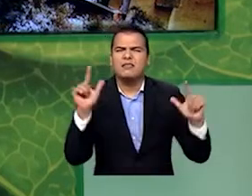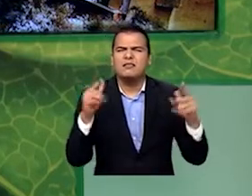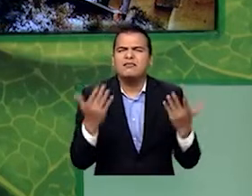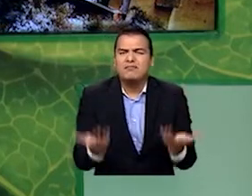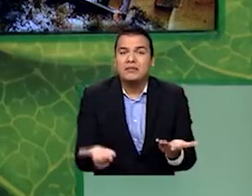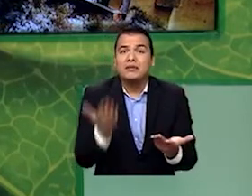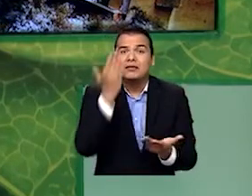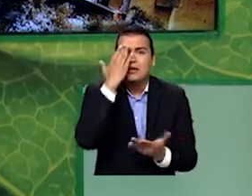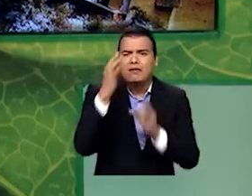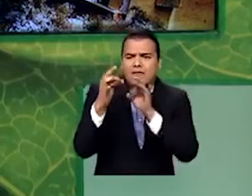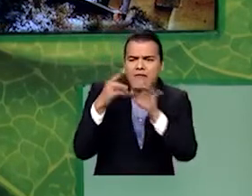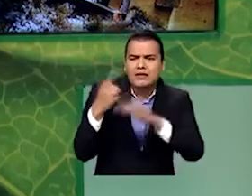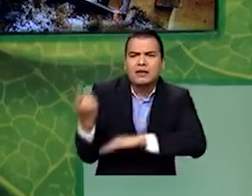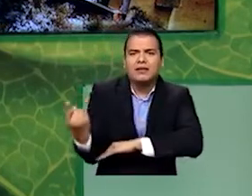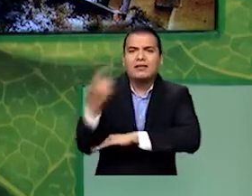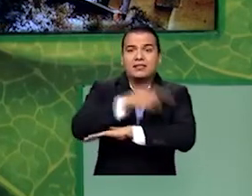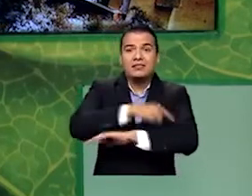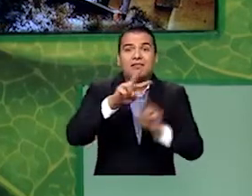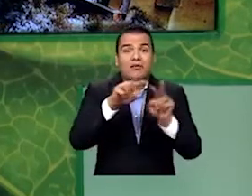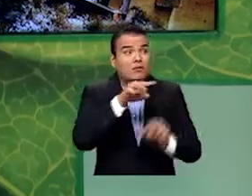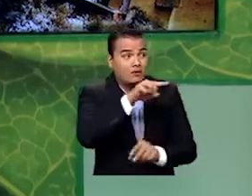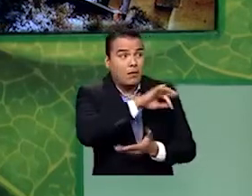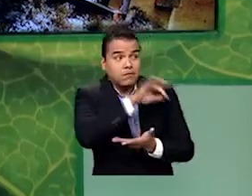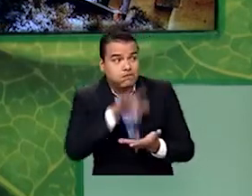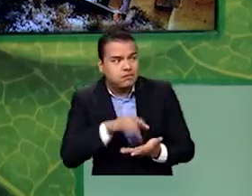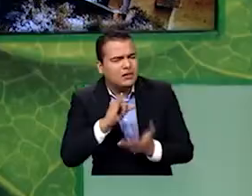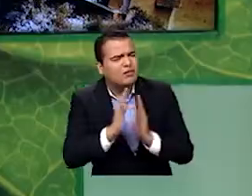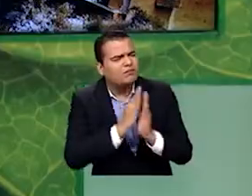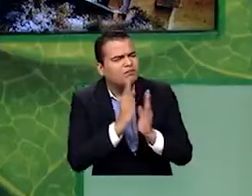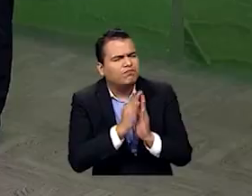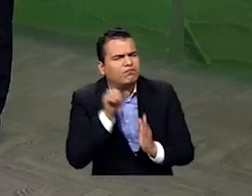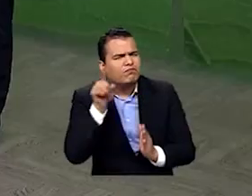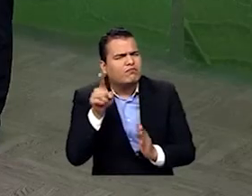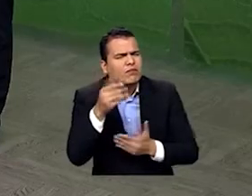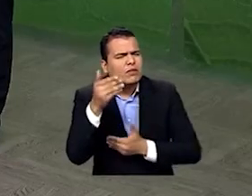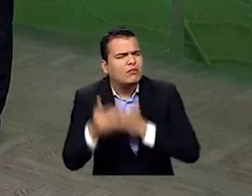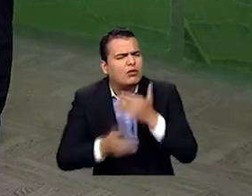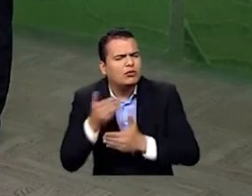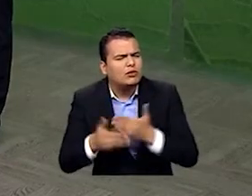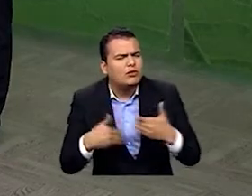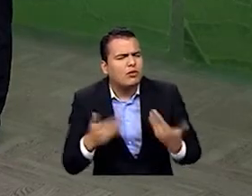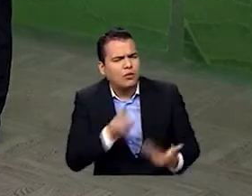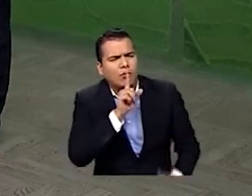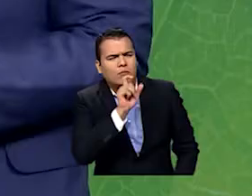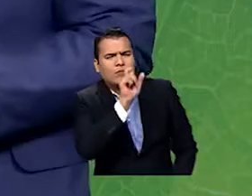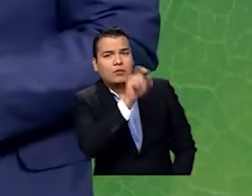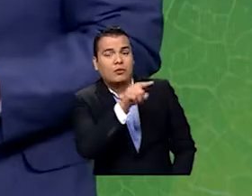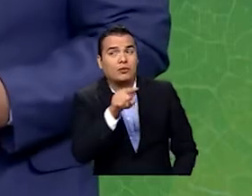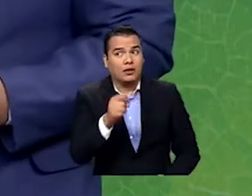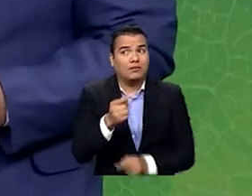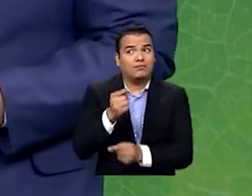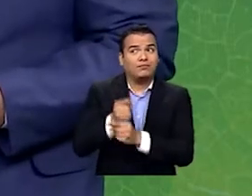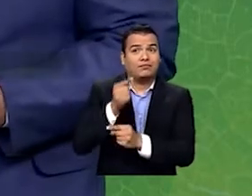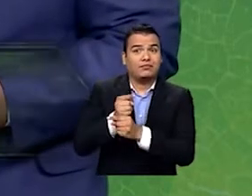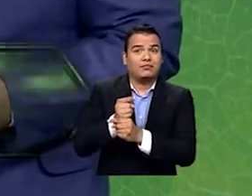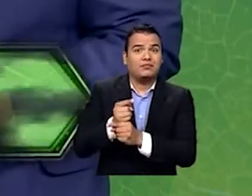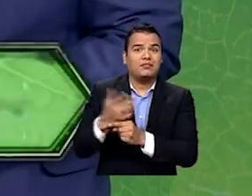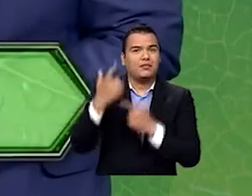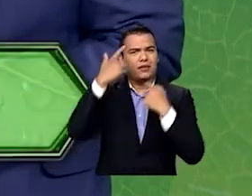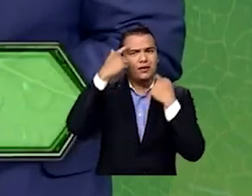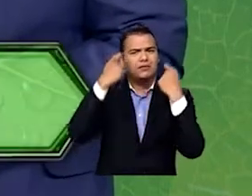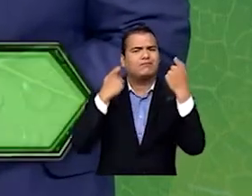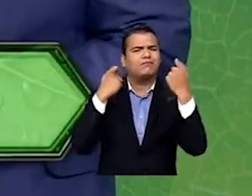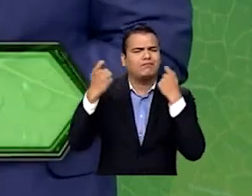Día Nacional. Wilson, usted estuvo en esa jornada, cuéntenos cómo estuvo, cómo fue. Pues Liliana, todo hace parte de